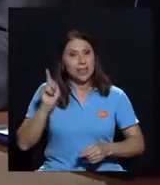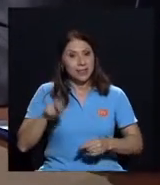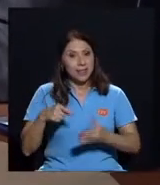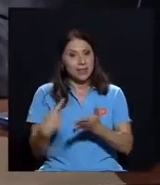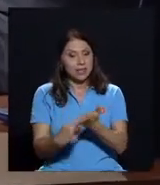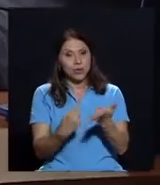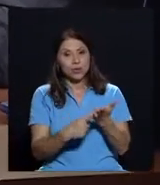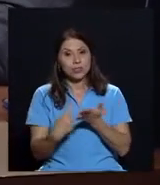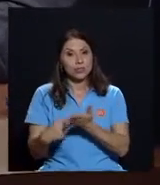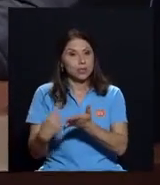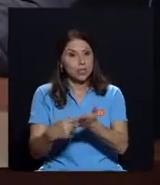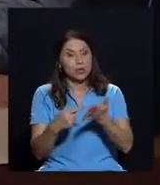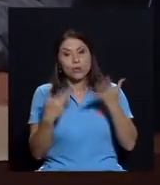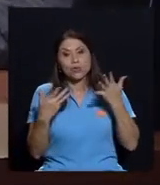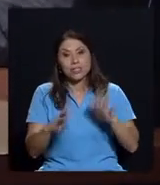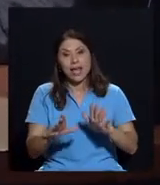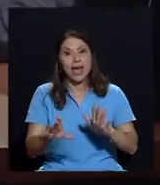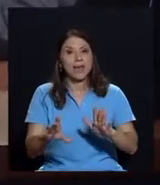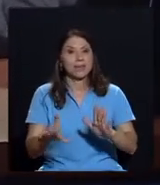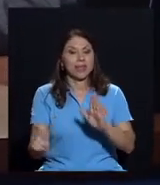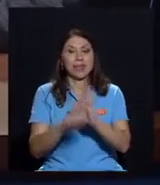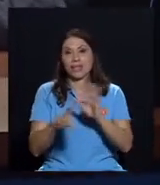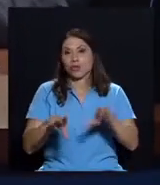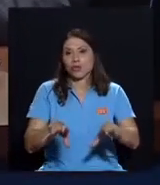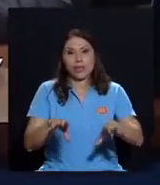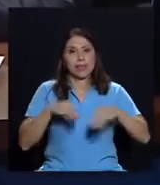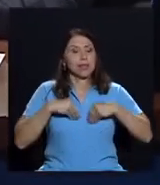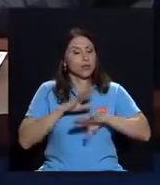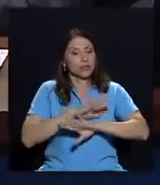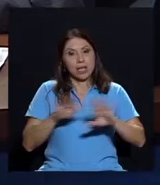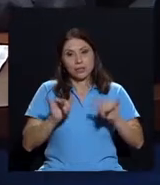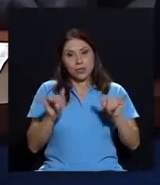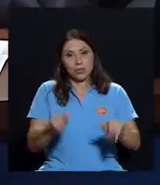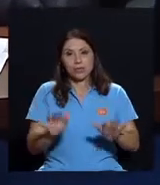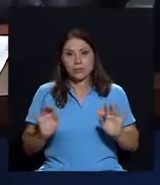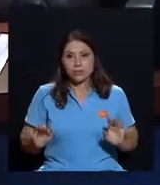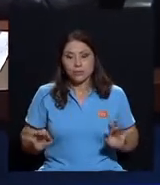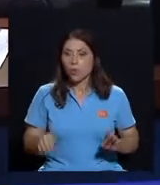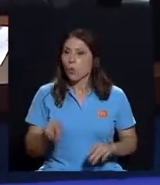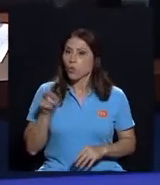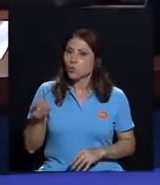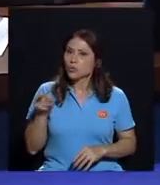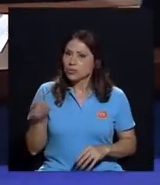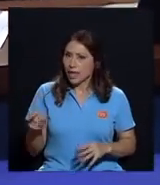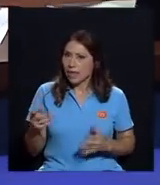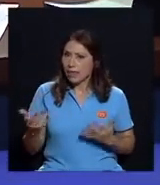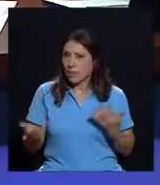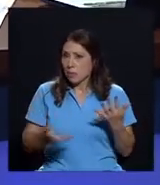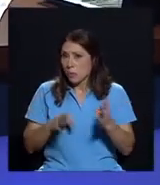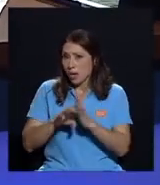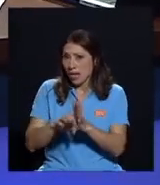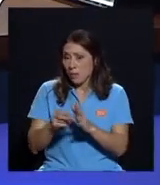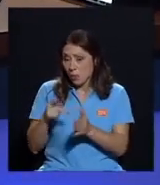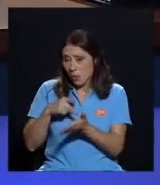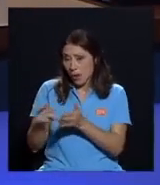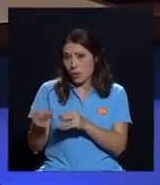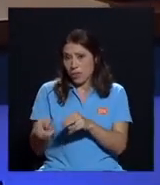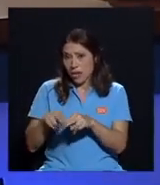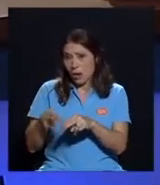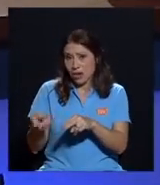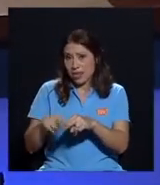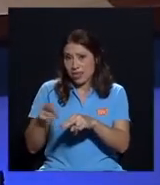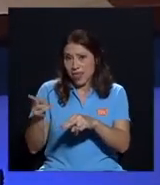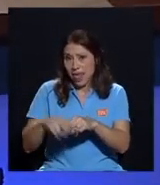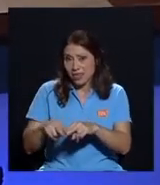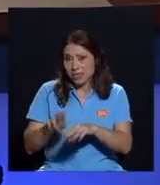atenuado ya lo que son derechos adquiridos son derechos adquiridos del área usted por ejemplo en las anualidades para adelanto o sea que la gente